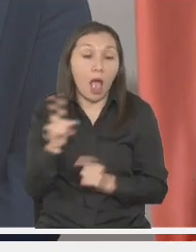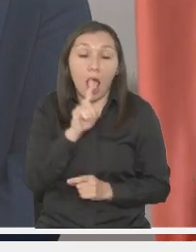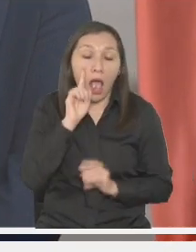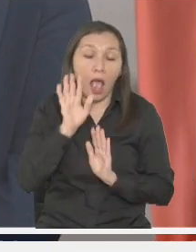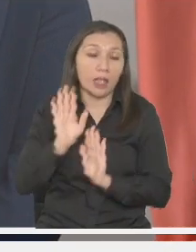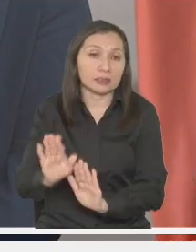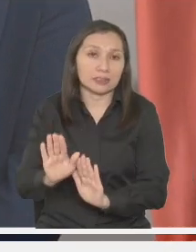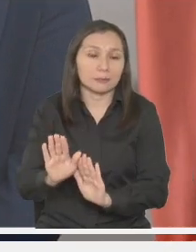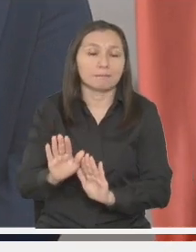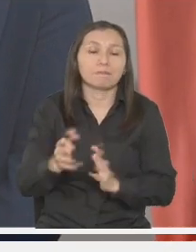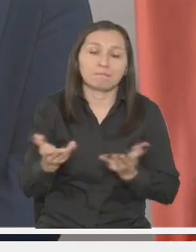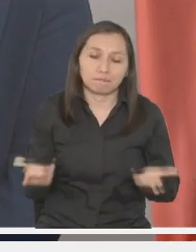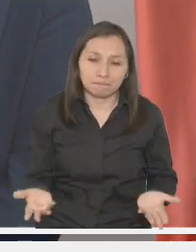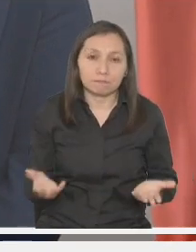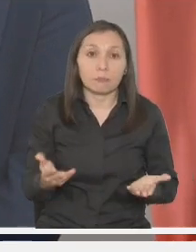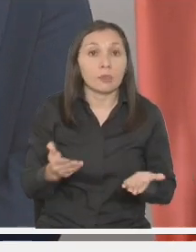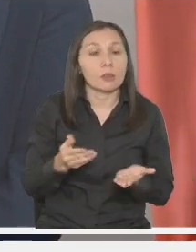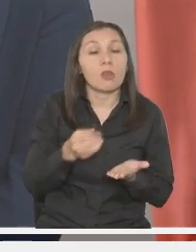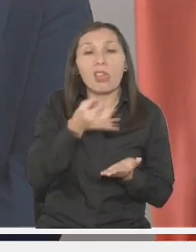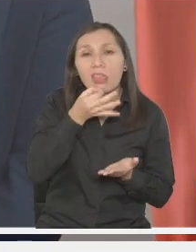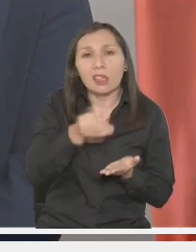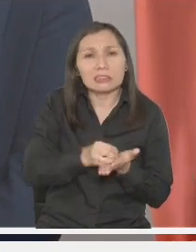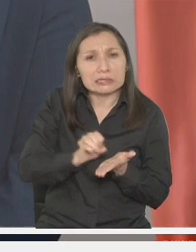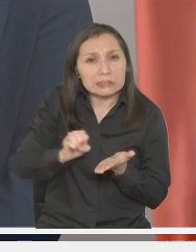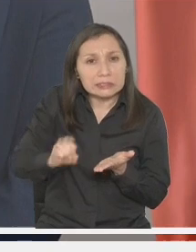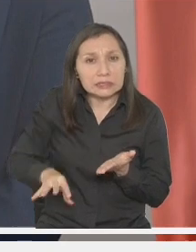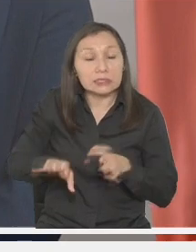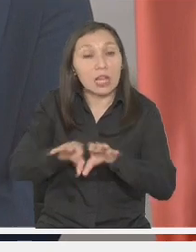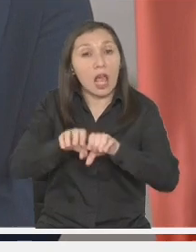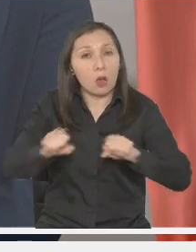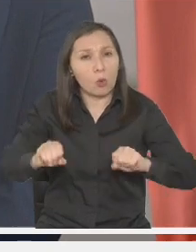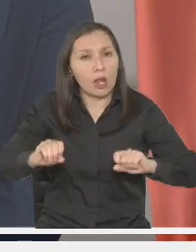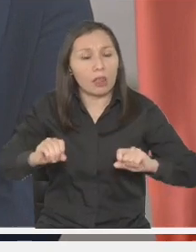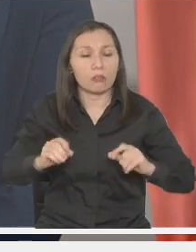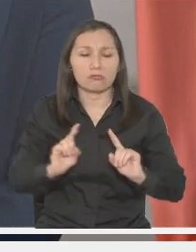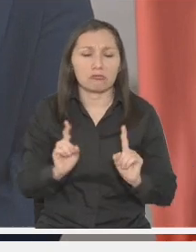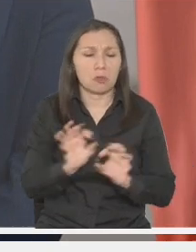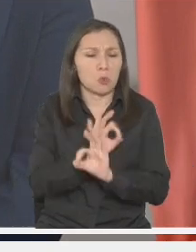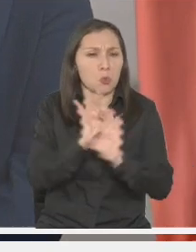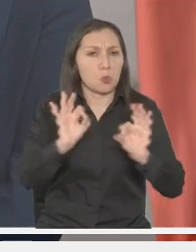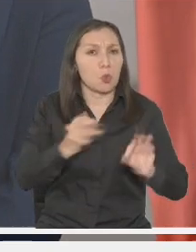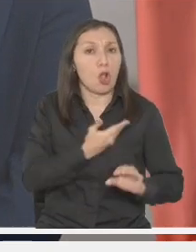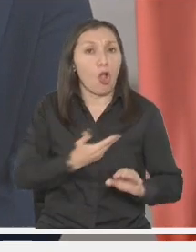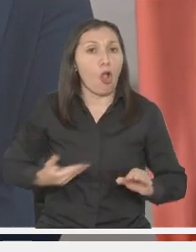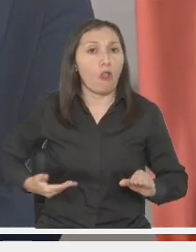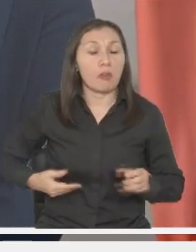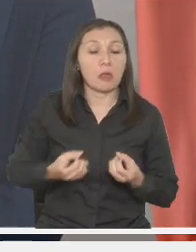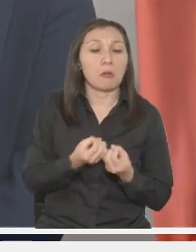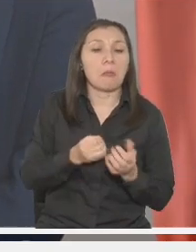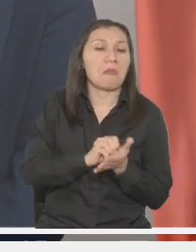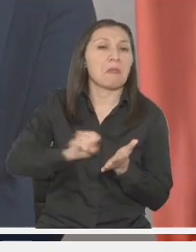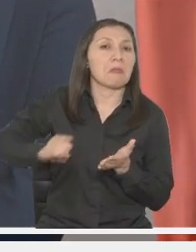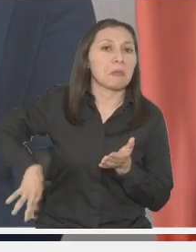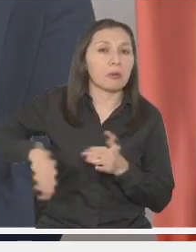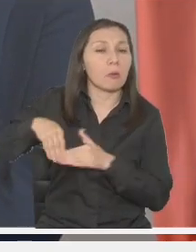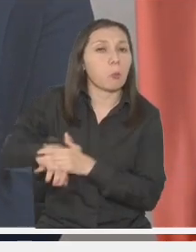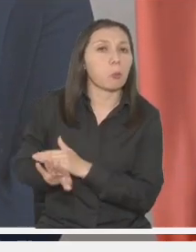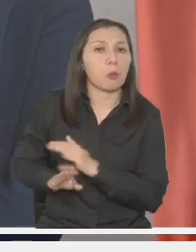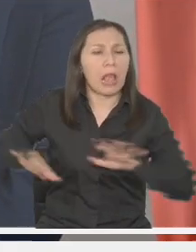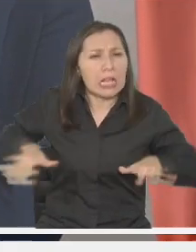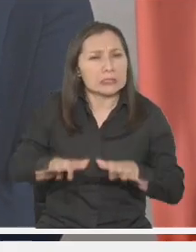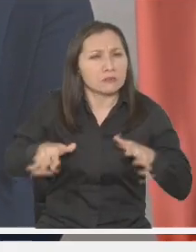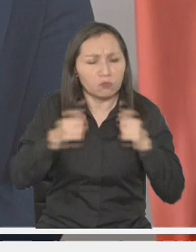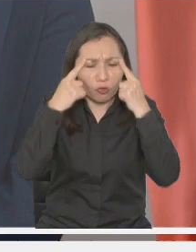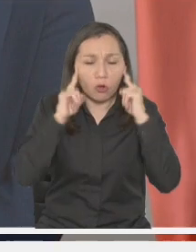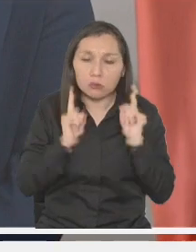perspectiva. Respecto a que se echó por tierra los esfuerzos de un acuerdo, el gobierno nunca ha echado y nunca va a echar por tierra esos